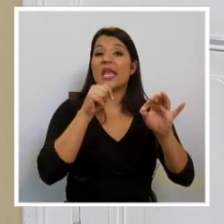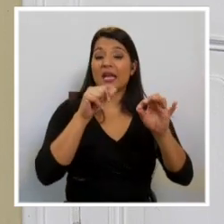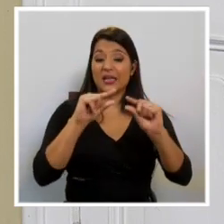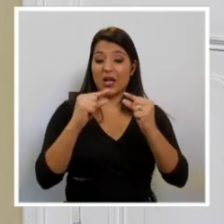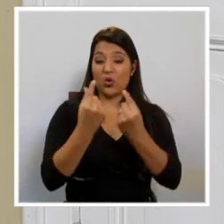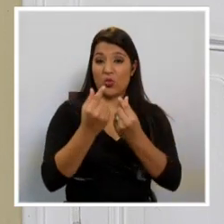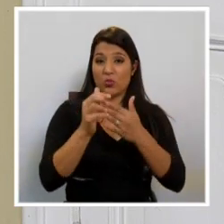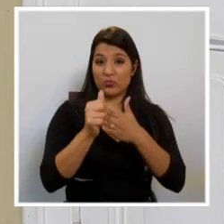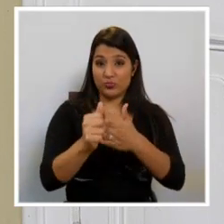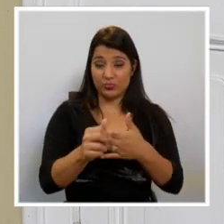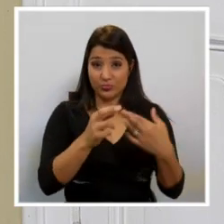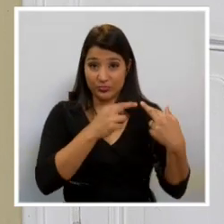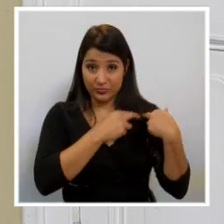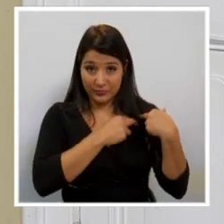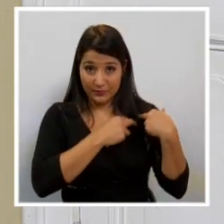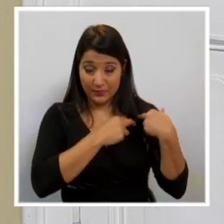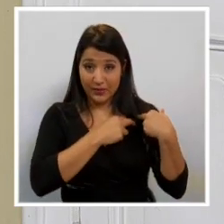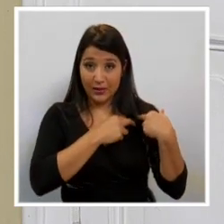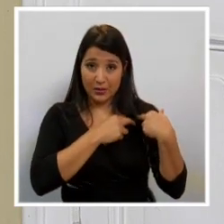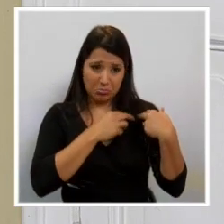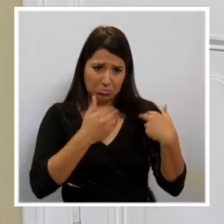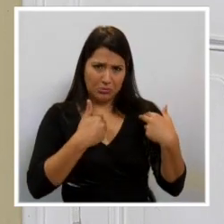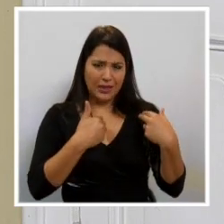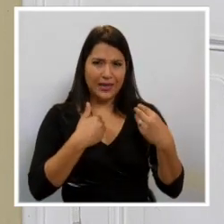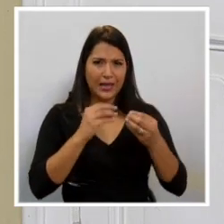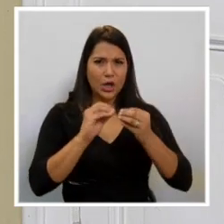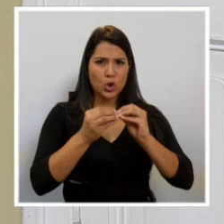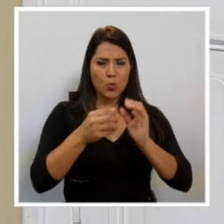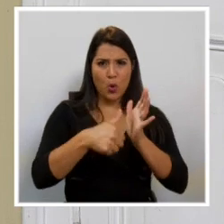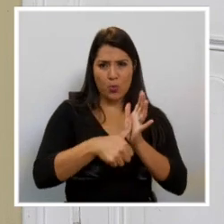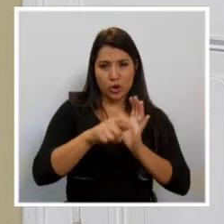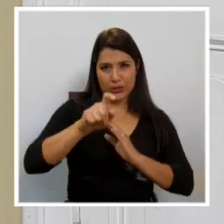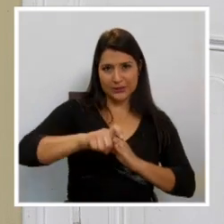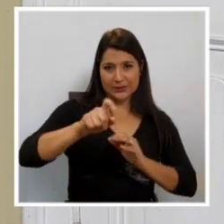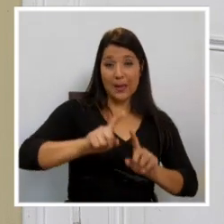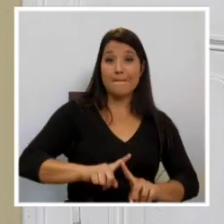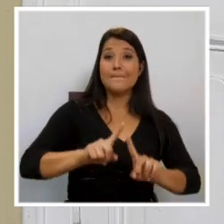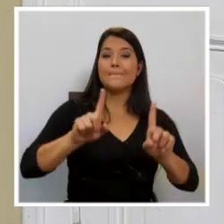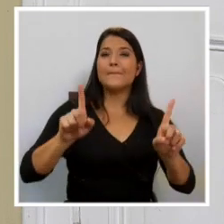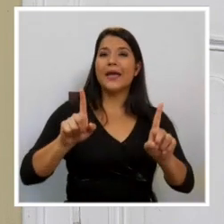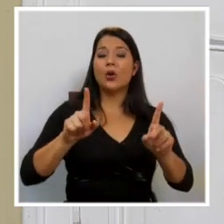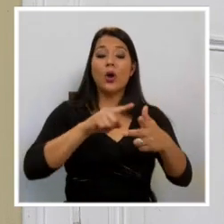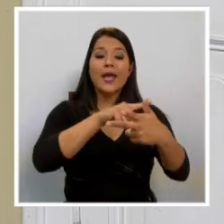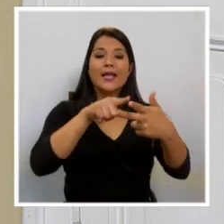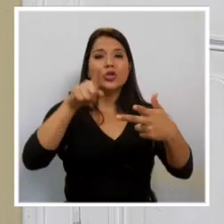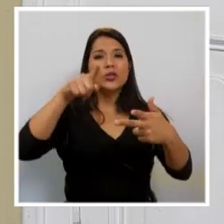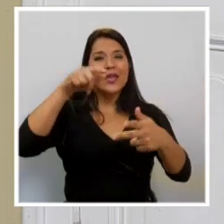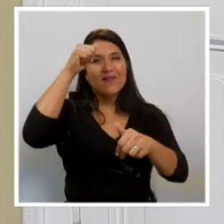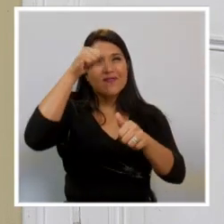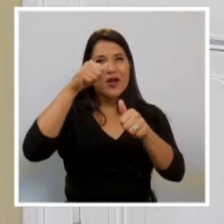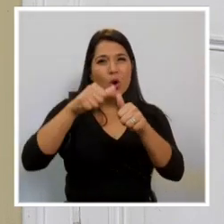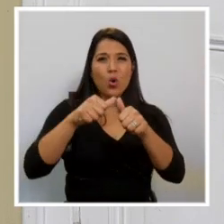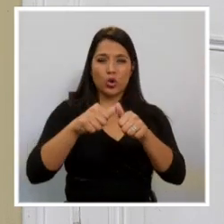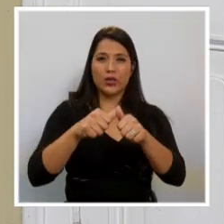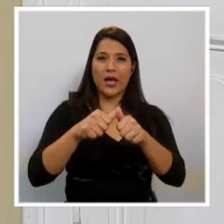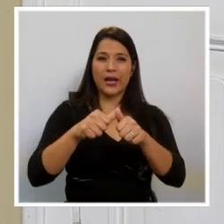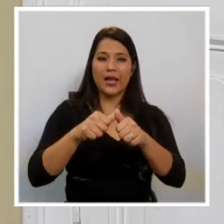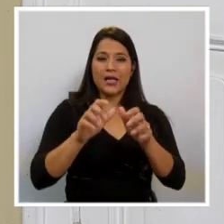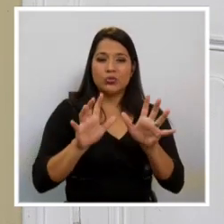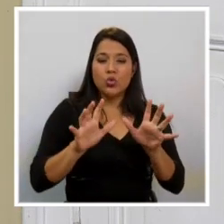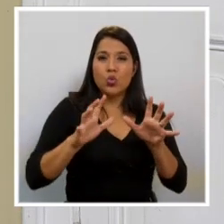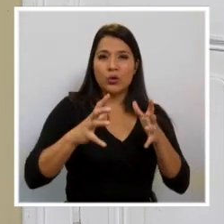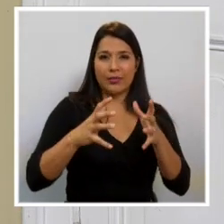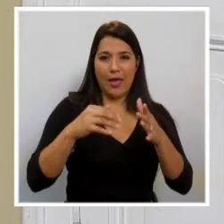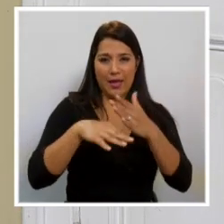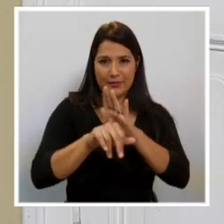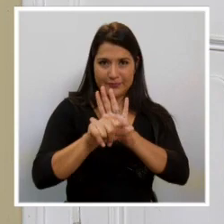están tratando de hacer es no perder la unidad con que ha funcionado la Asamblea Legislativa. Y